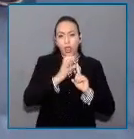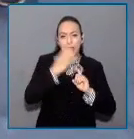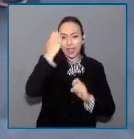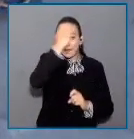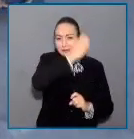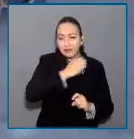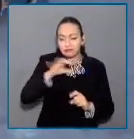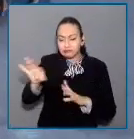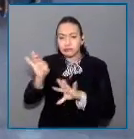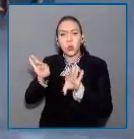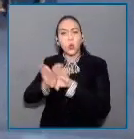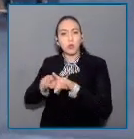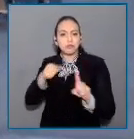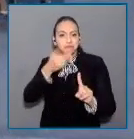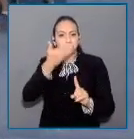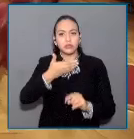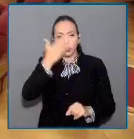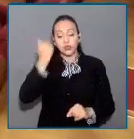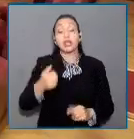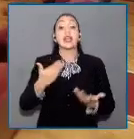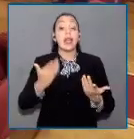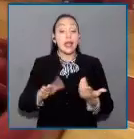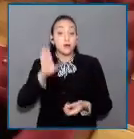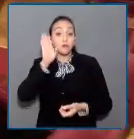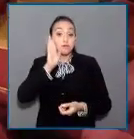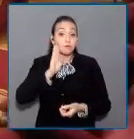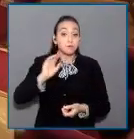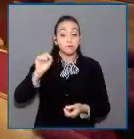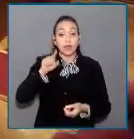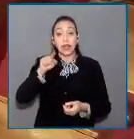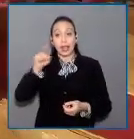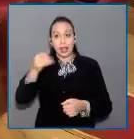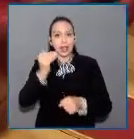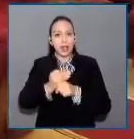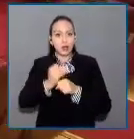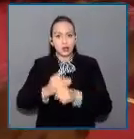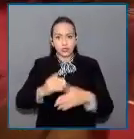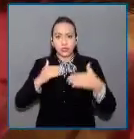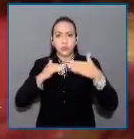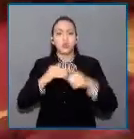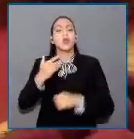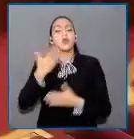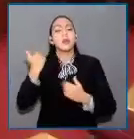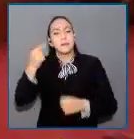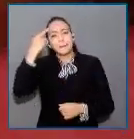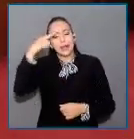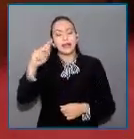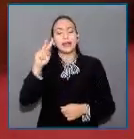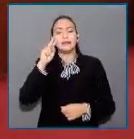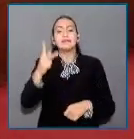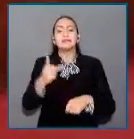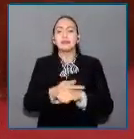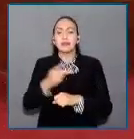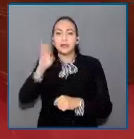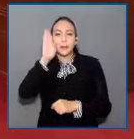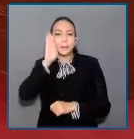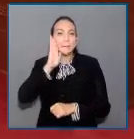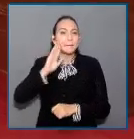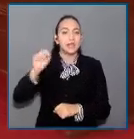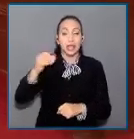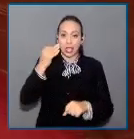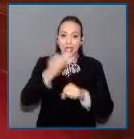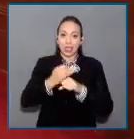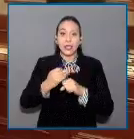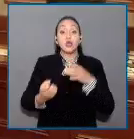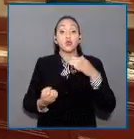régimen para las ministras y ministros que ocupan actualmente el cargo, ni del régimen aplicable a las ministras y a los ministros que serán electos mediante el